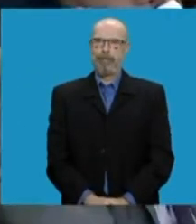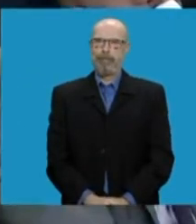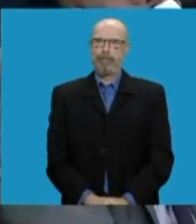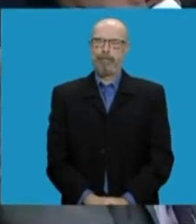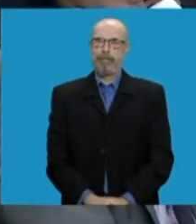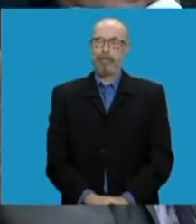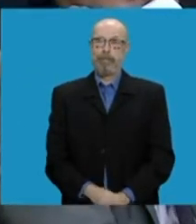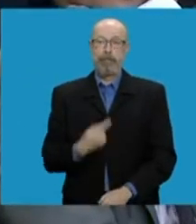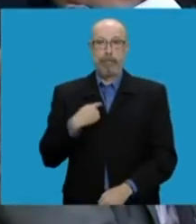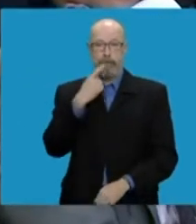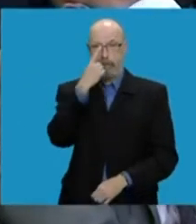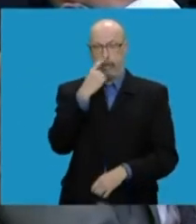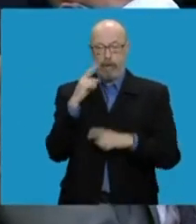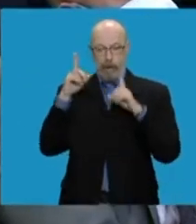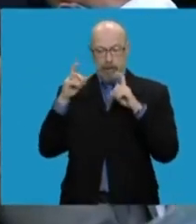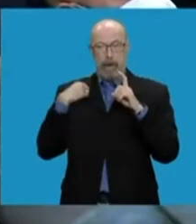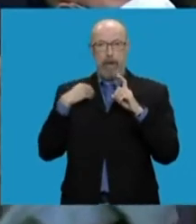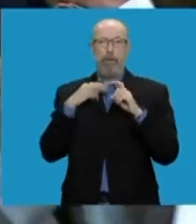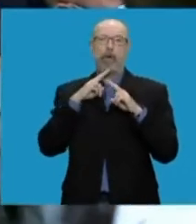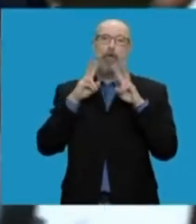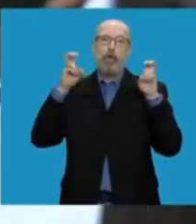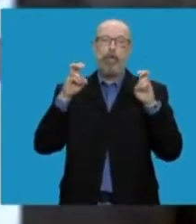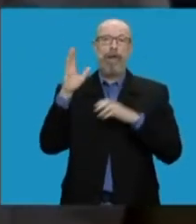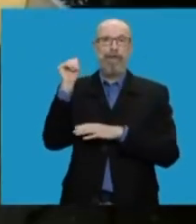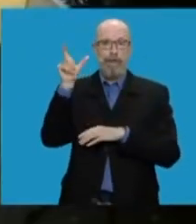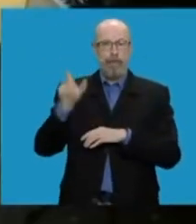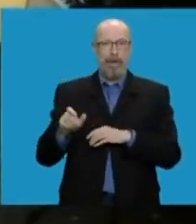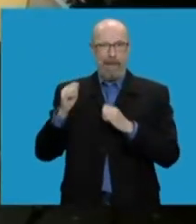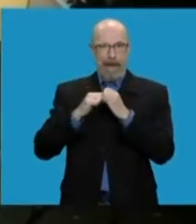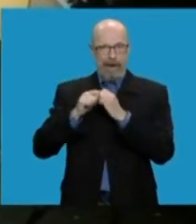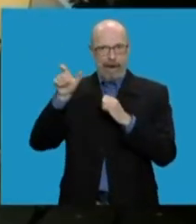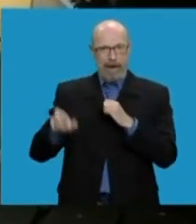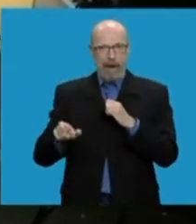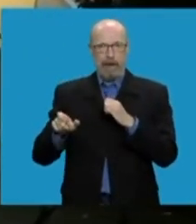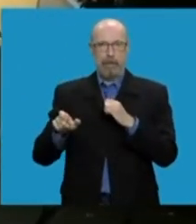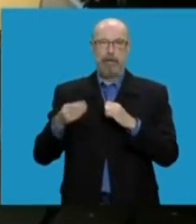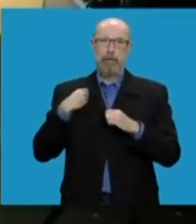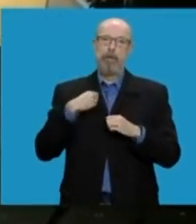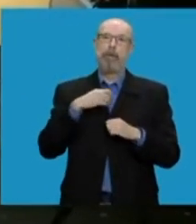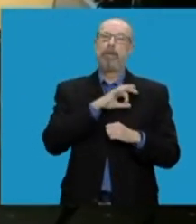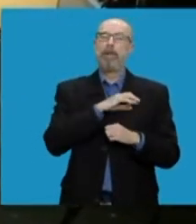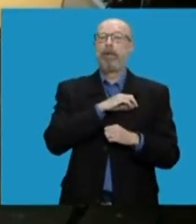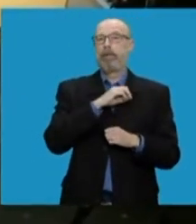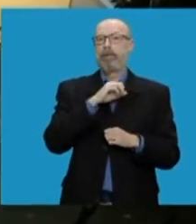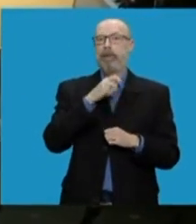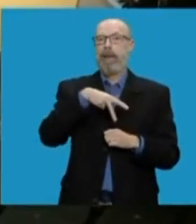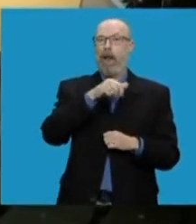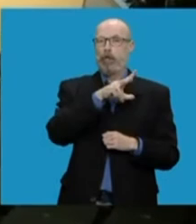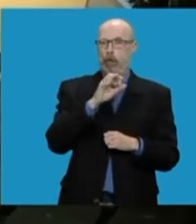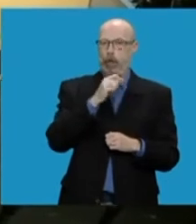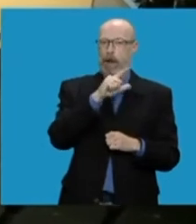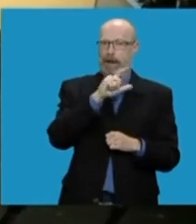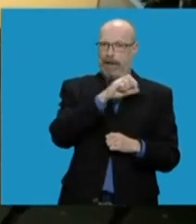La imagen titulada Despedida de Herrera, de Nacho Gallego Valverde, premiada como la mejor fotografía del